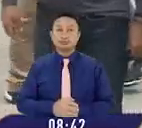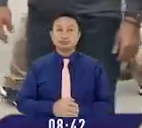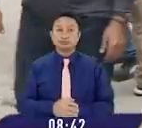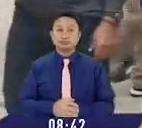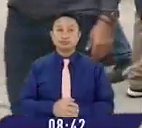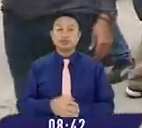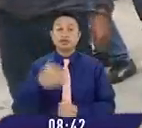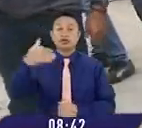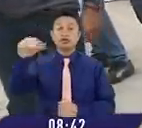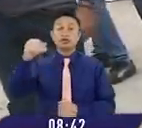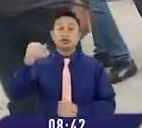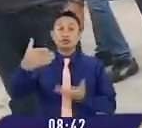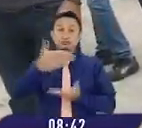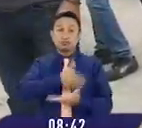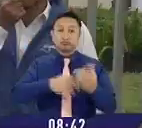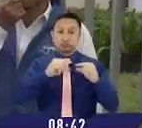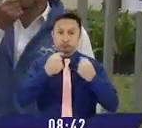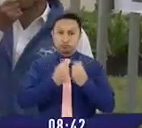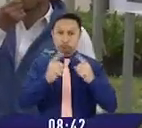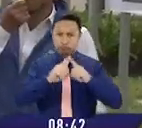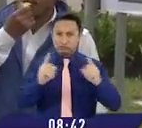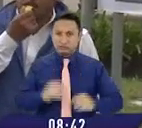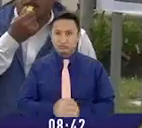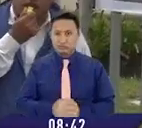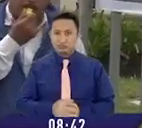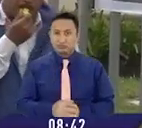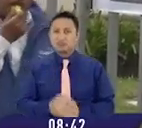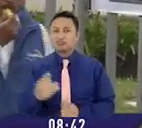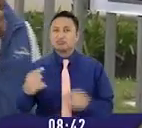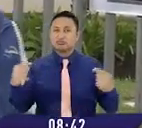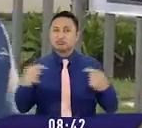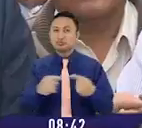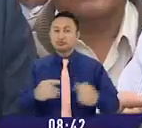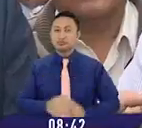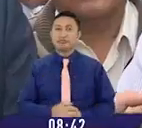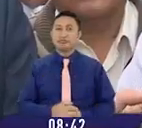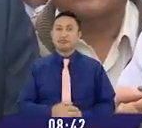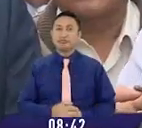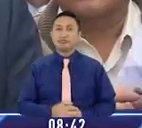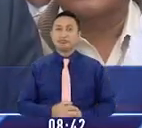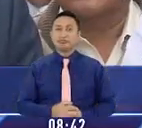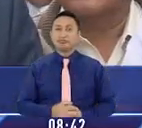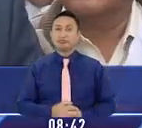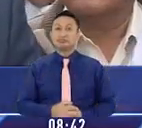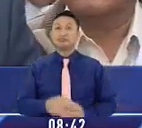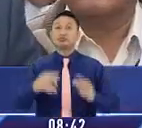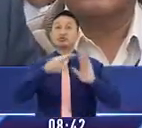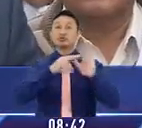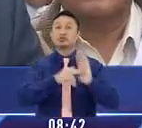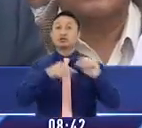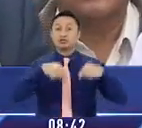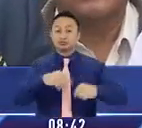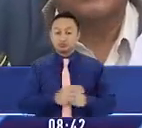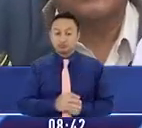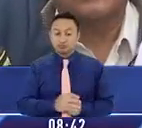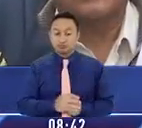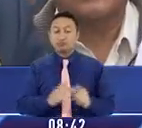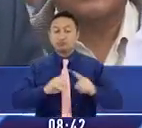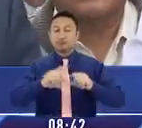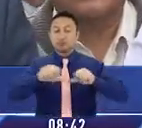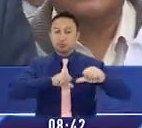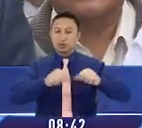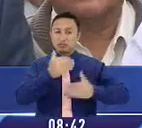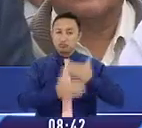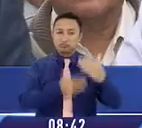este documento a diferentes gremios, nacen las primeras discrepancias. Realmente ese reglamento se ha venido trabajando ya en varias administraciones.